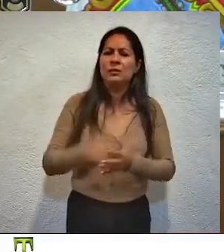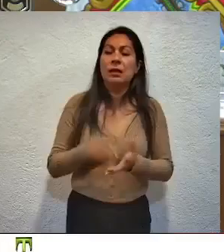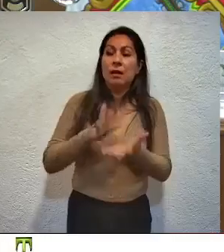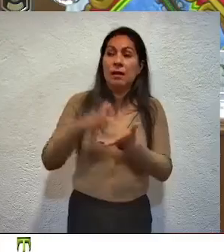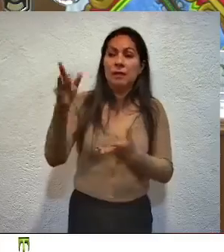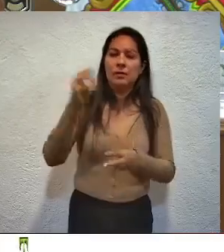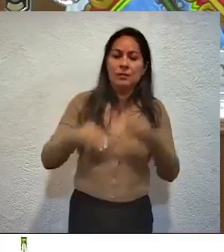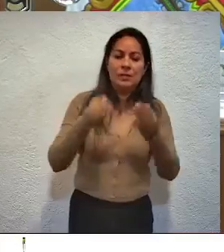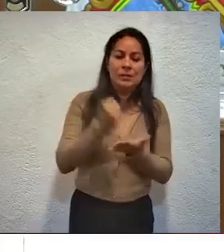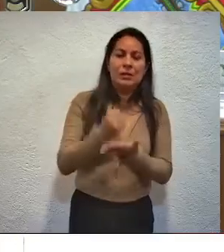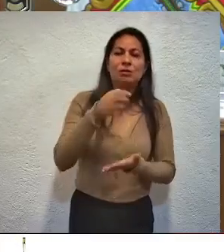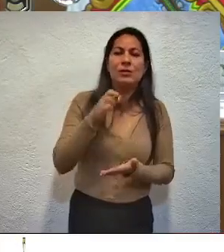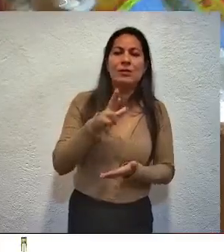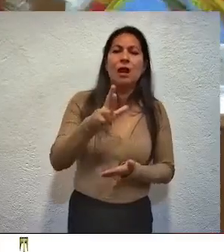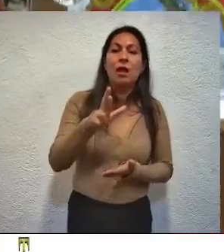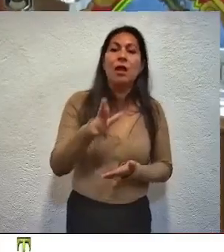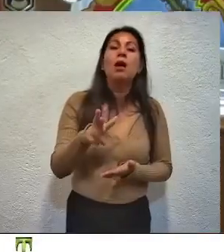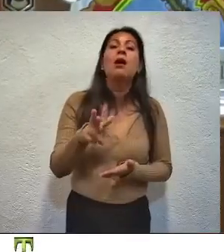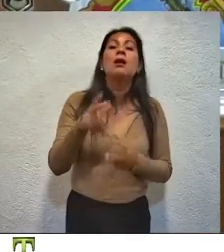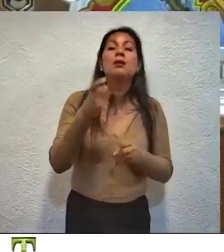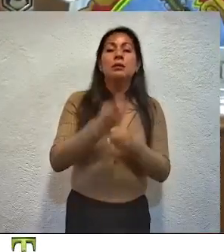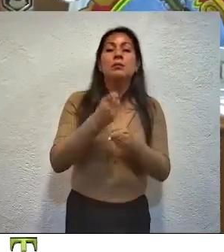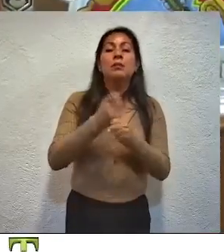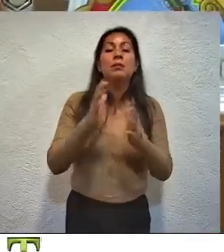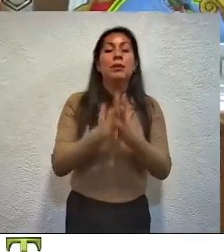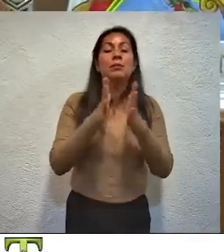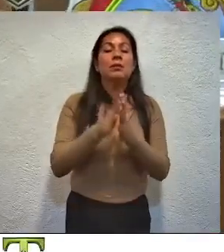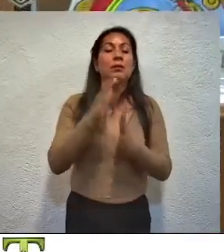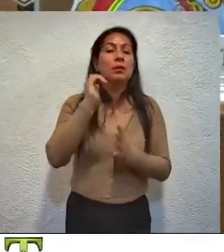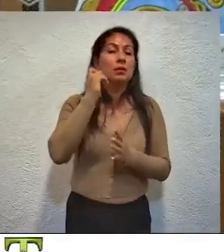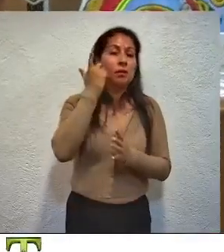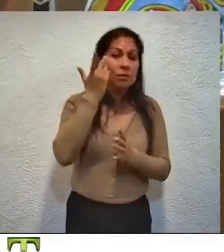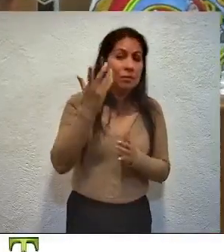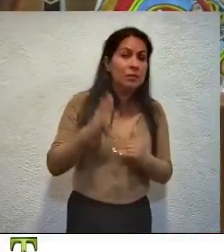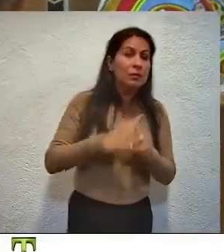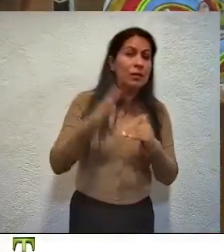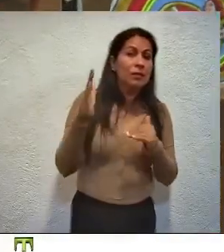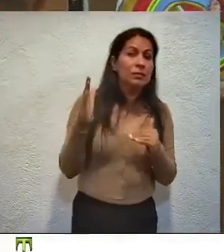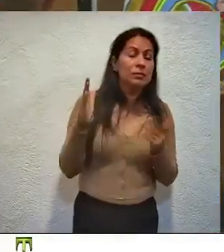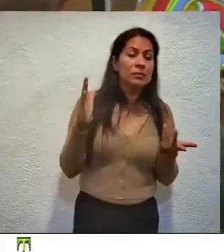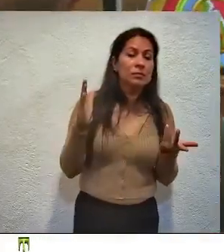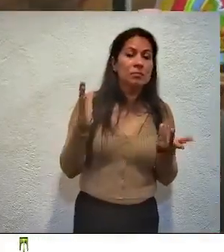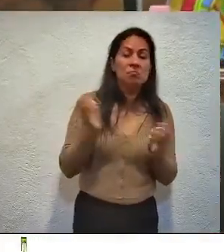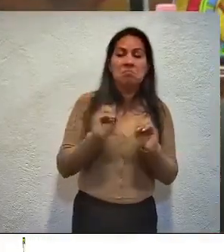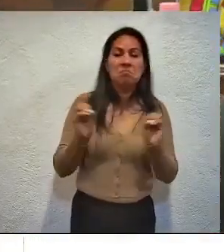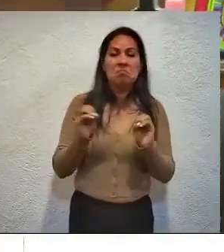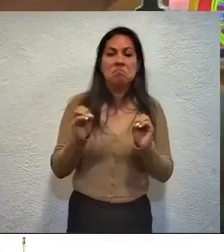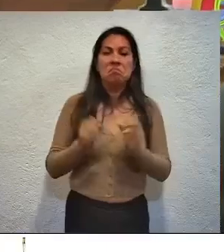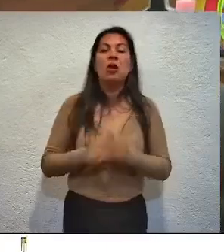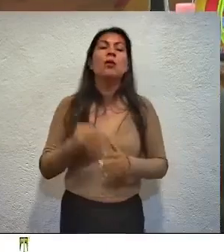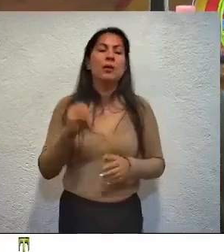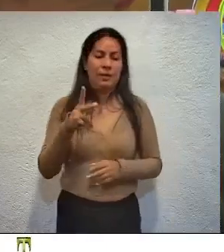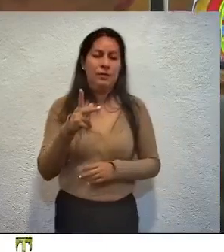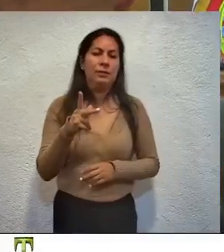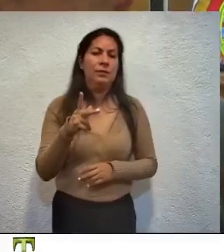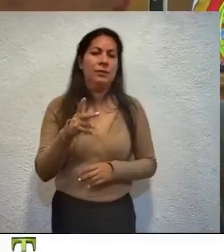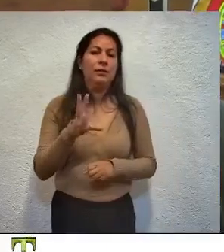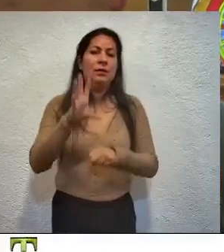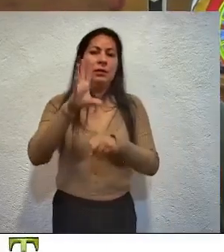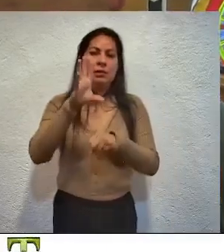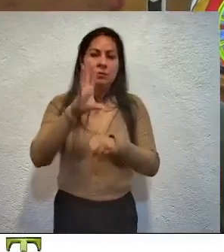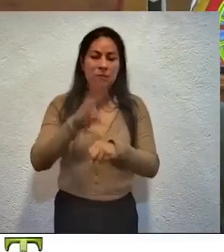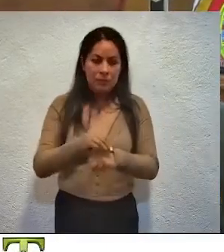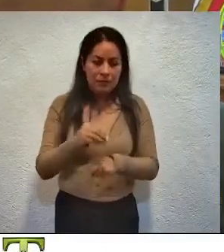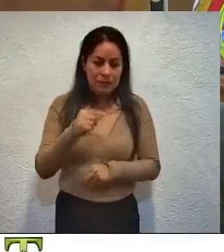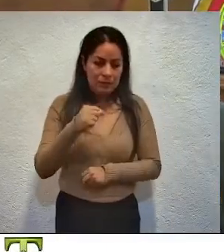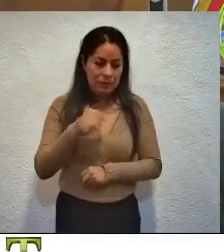Gracias, magistrado César. En esta primera ronda, ¿desea hacer uso de la voz, magistrado Daniel? Ok, me permitiré